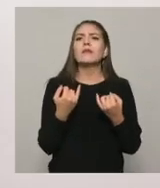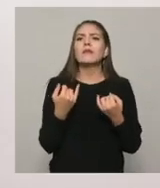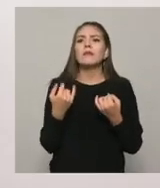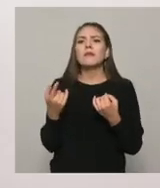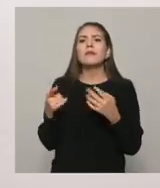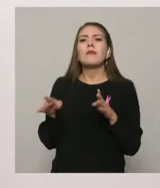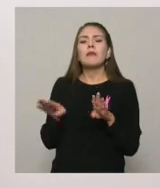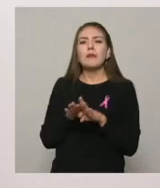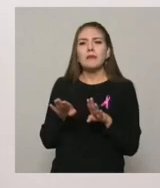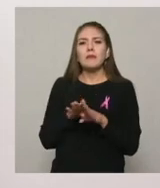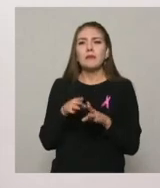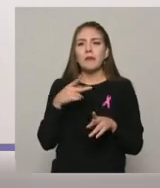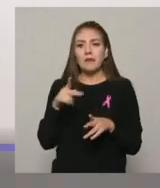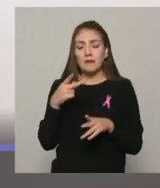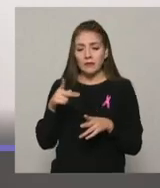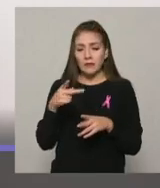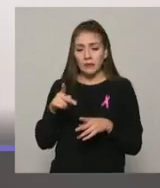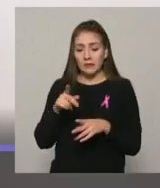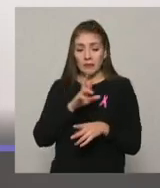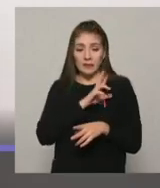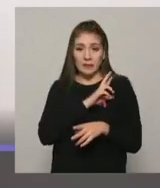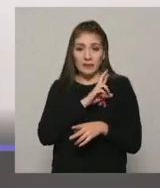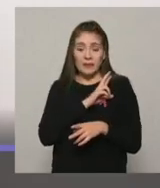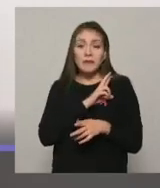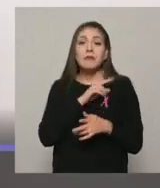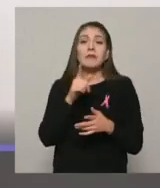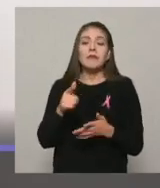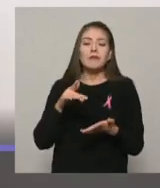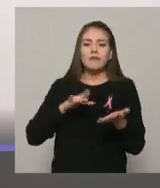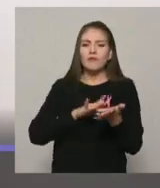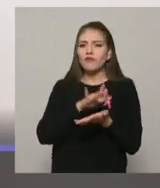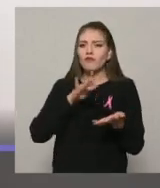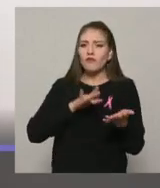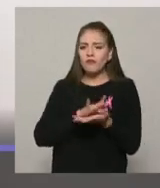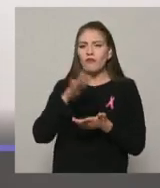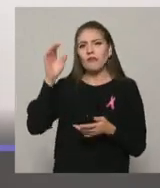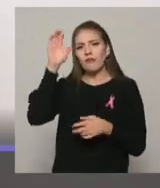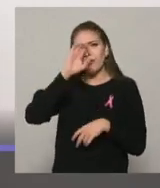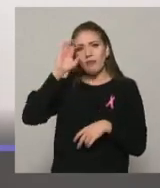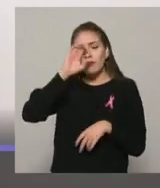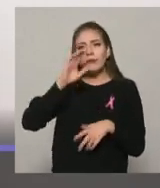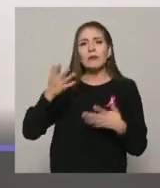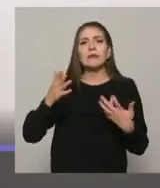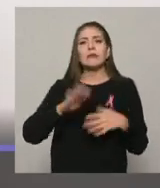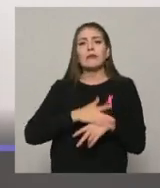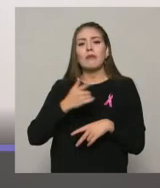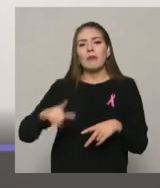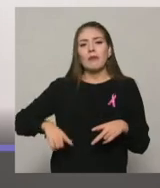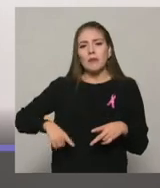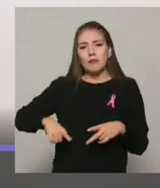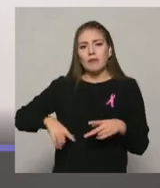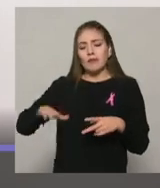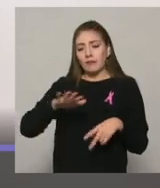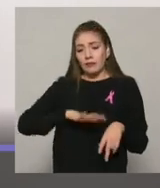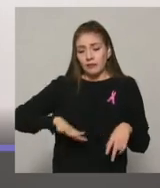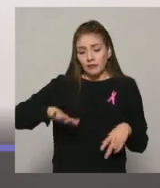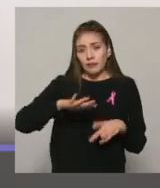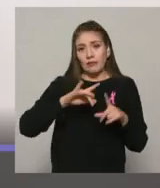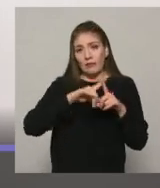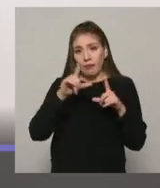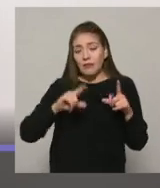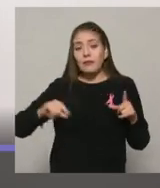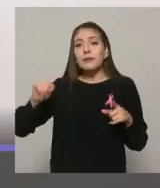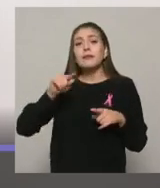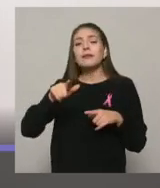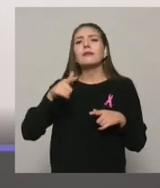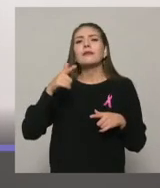iniciativa privada invierte en ciencia, porque los gobiernos, tanto locales como nacional, están soportando el 80%